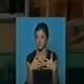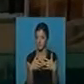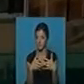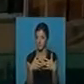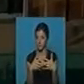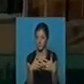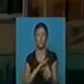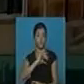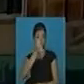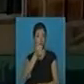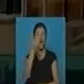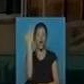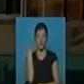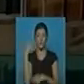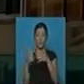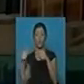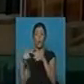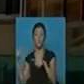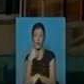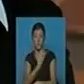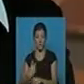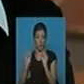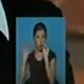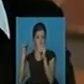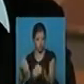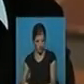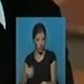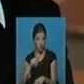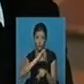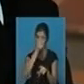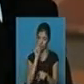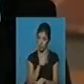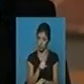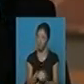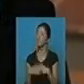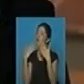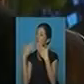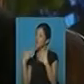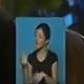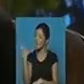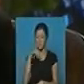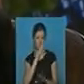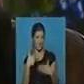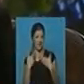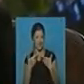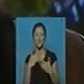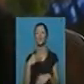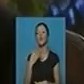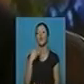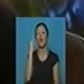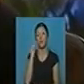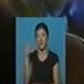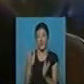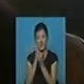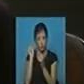un gran triunfo fue desarticular la oposición. Te agradecemos mucho, muchas Martín. Gracias a ustedes. Muchas gracias, y como siempre recomendamos tu libro, porque quien quiere